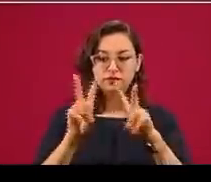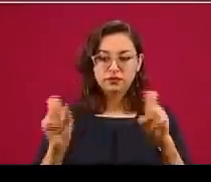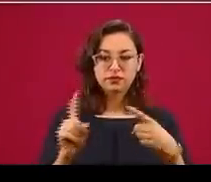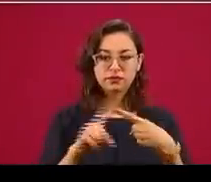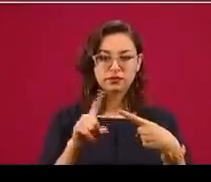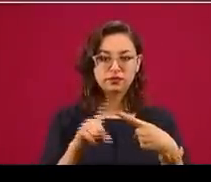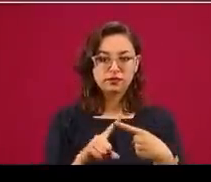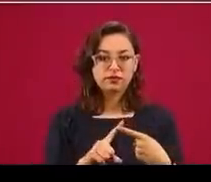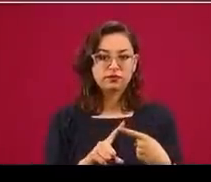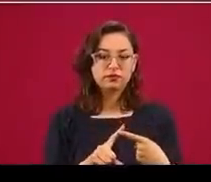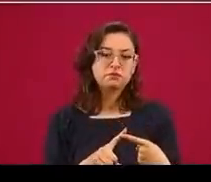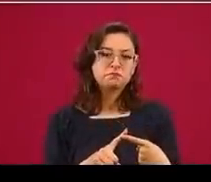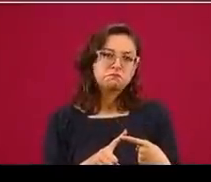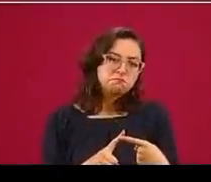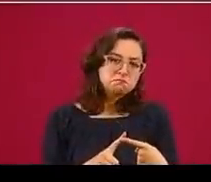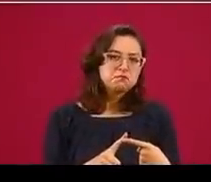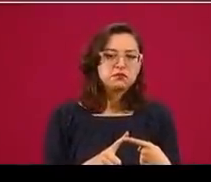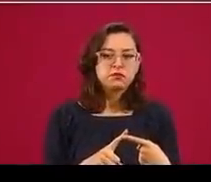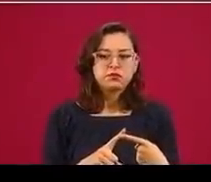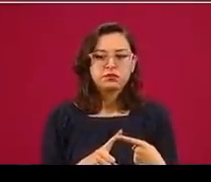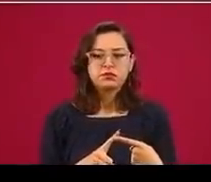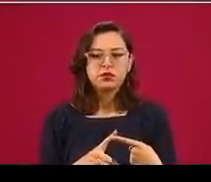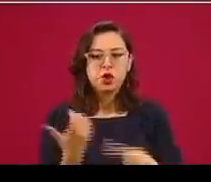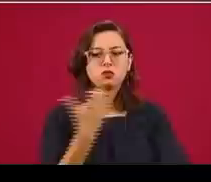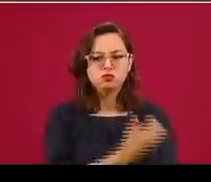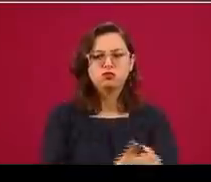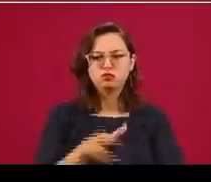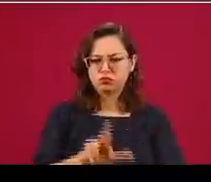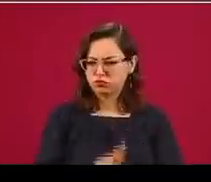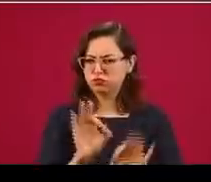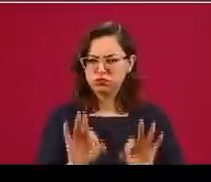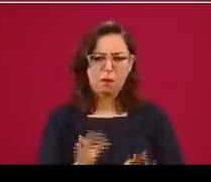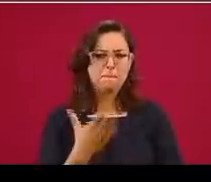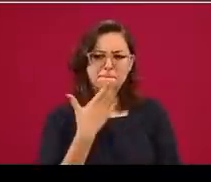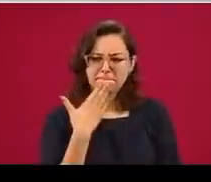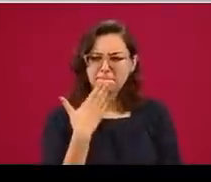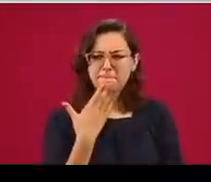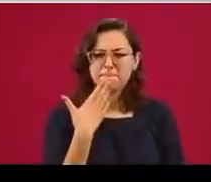Ha habido buena coordinación con todos los